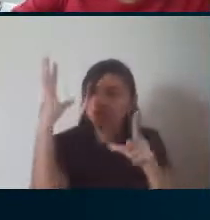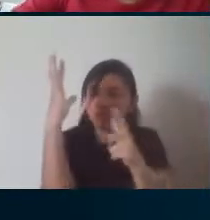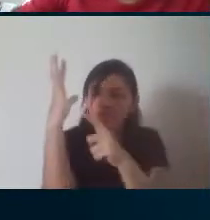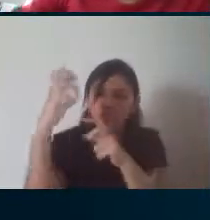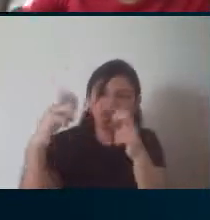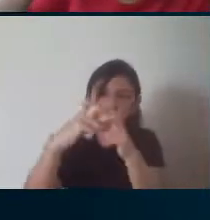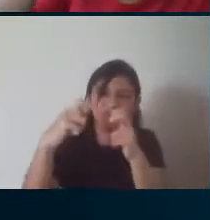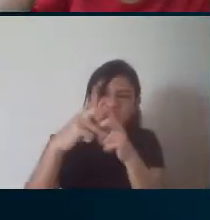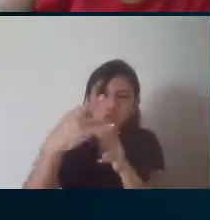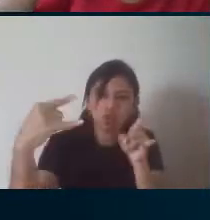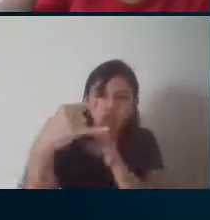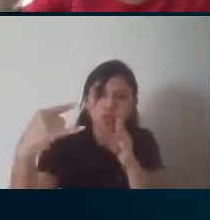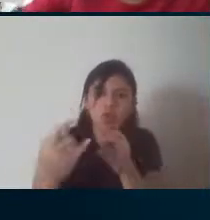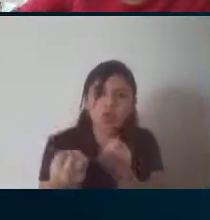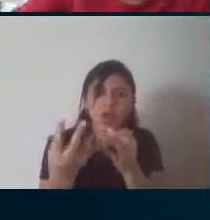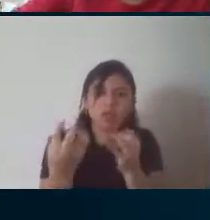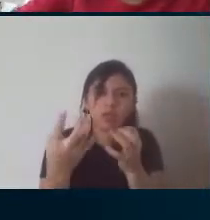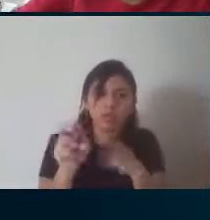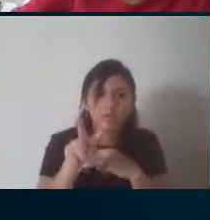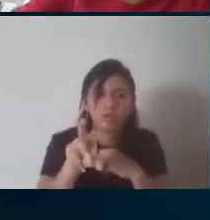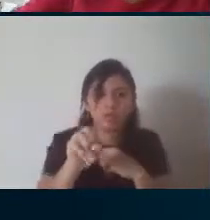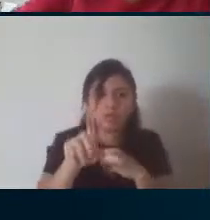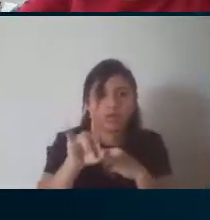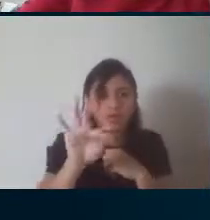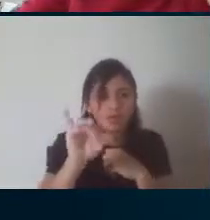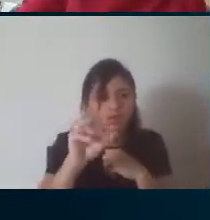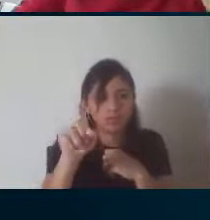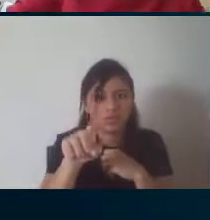el dispositivo estimado y real.